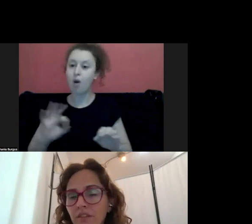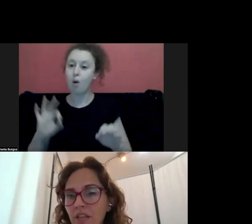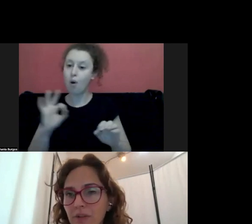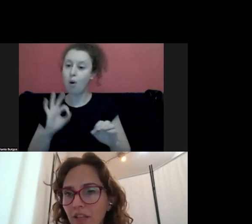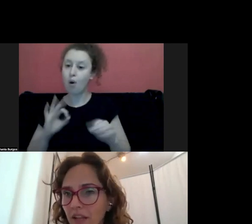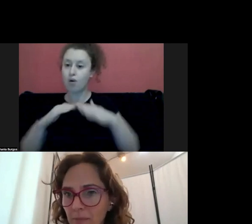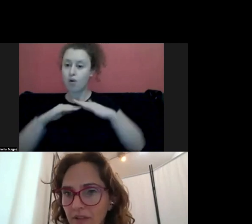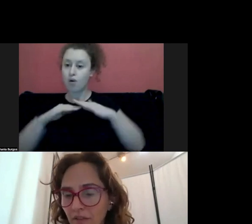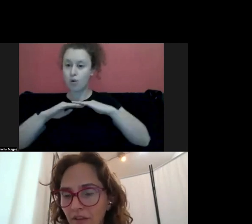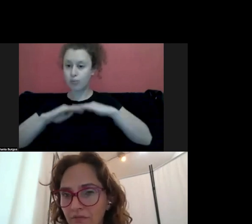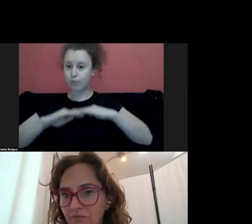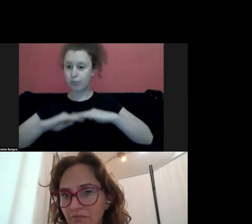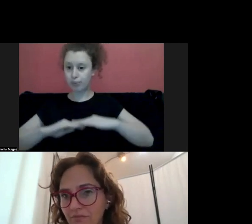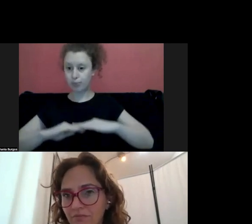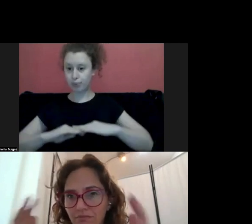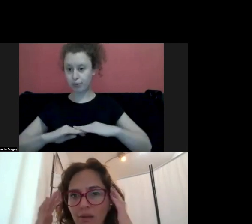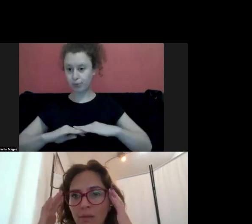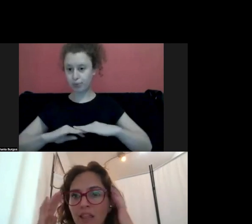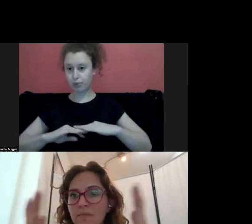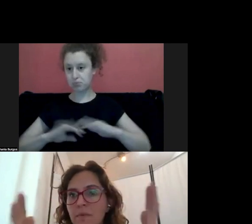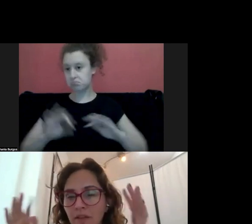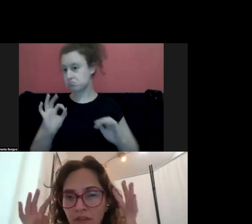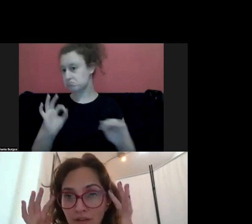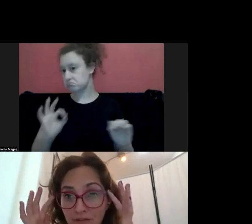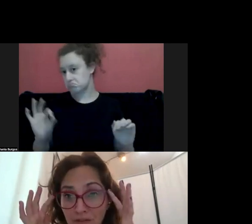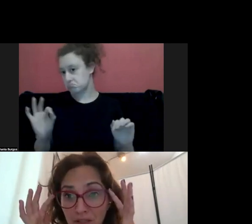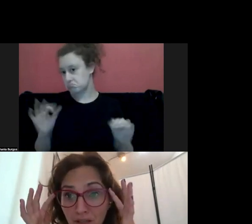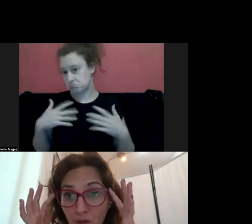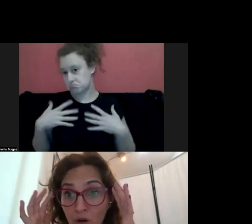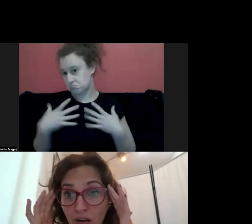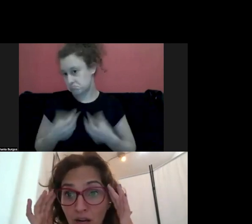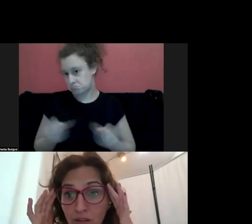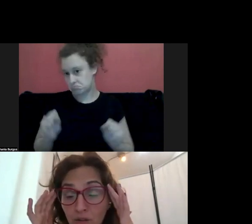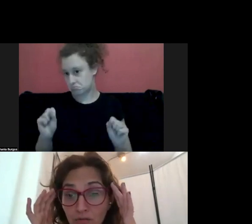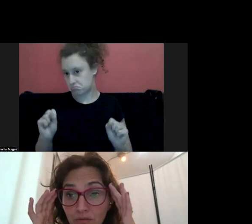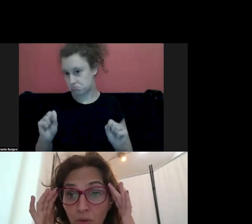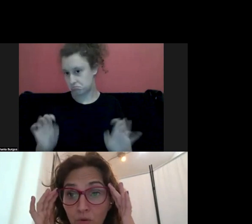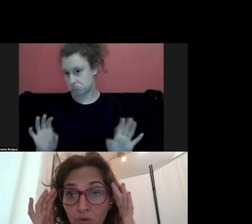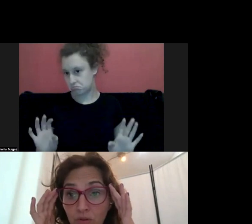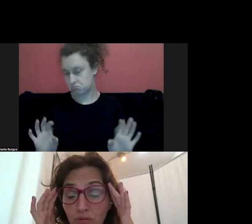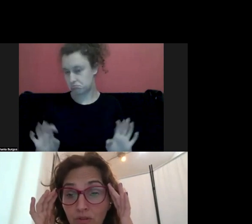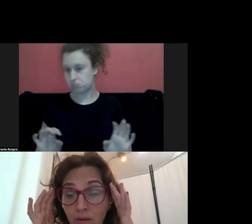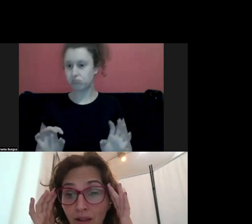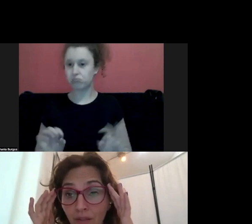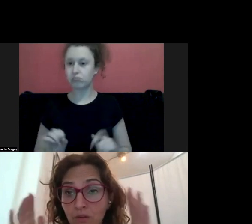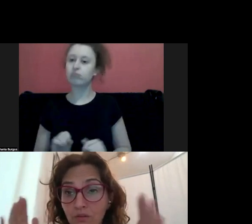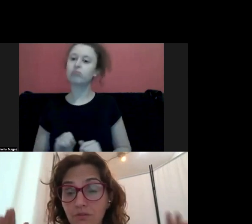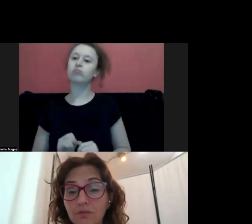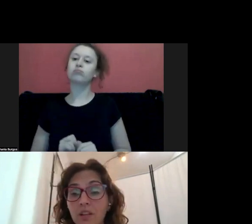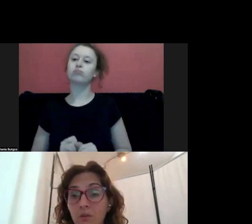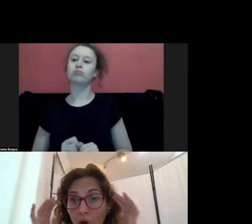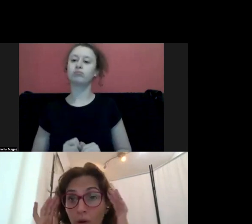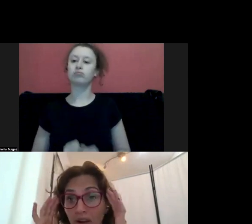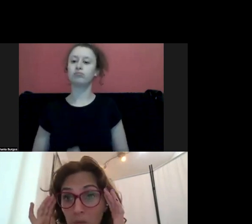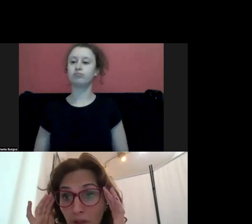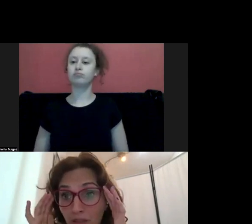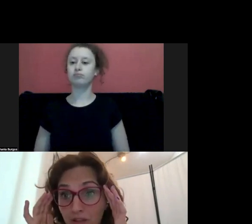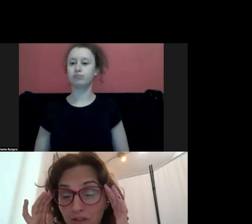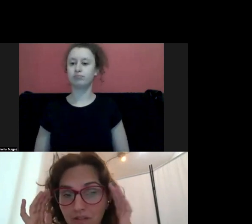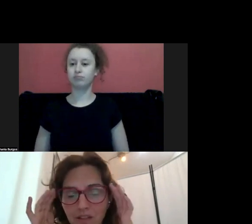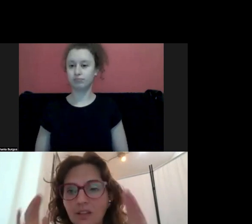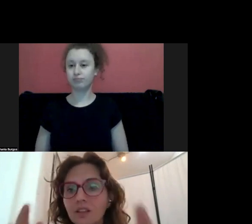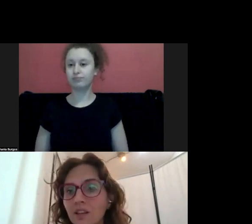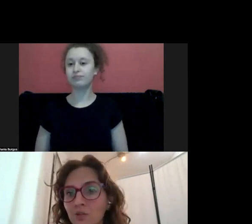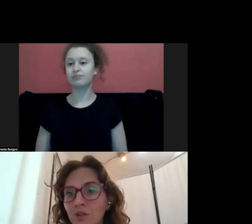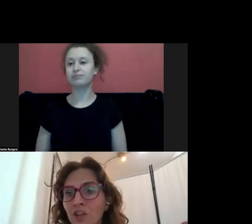porque sencillamente les apetece. A mí nadie me va a decir que no haga esto cuando estoy hablando, y lo hago varias